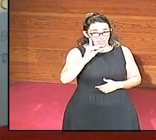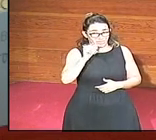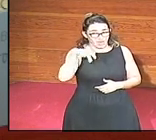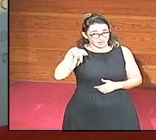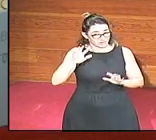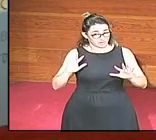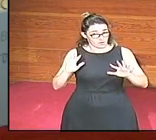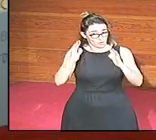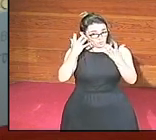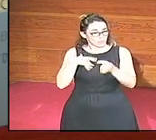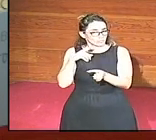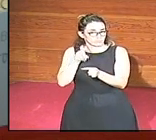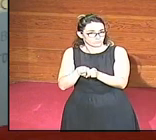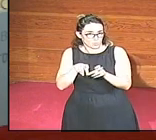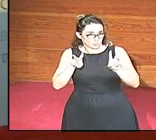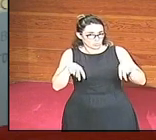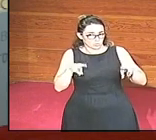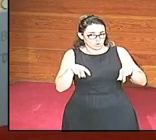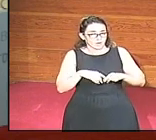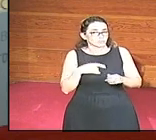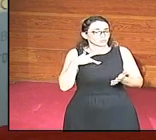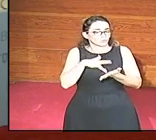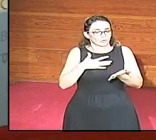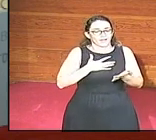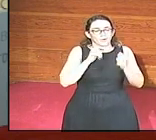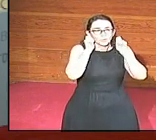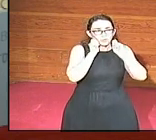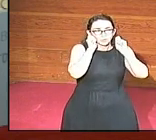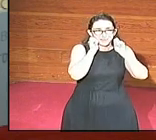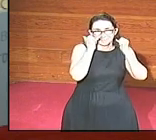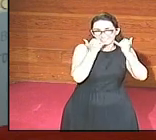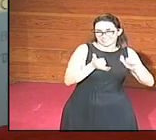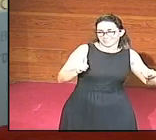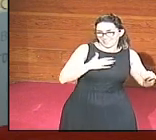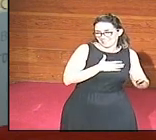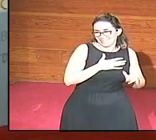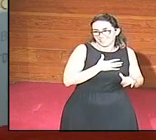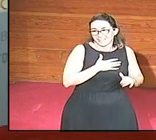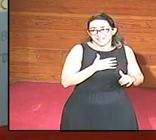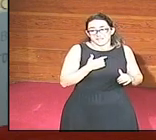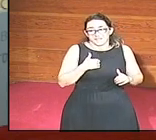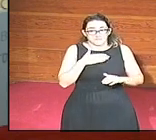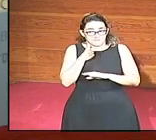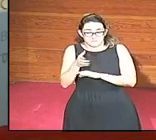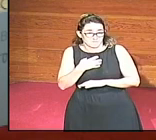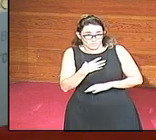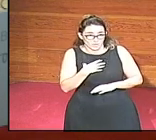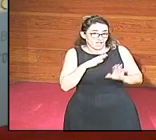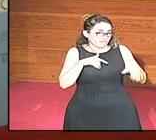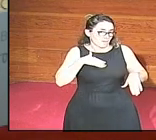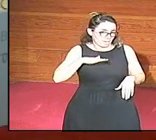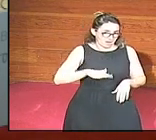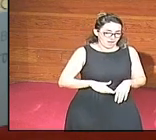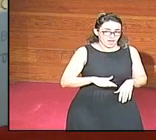Desgraciadamente me disloqué un hombro celebrando mi cumpleaños y no pude, y estuve de baja. Pero